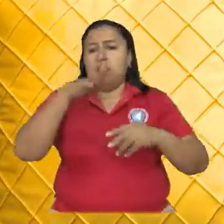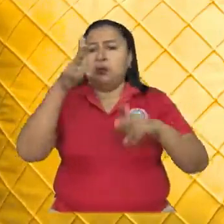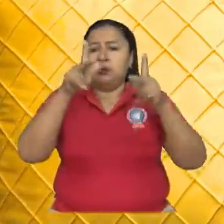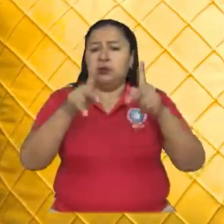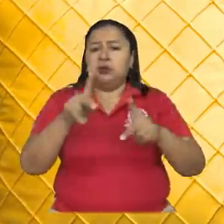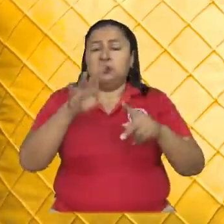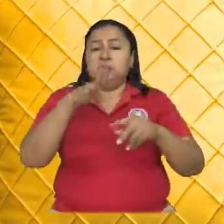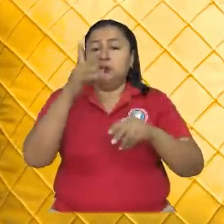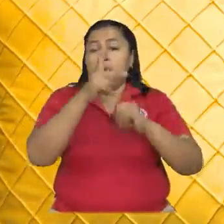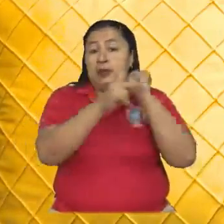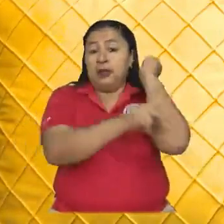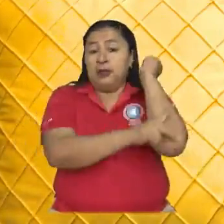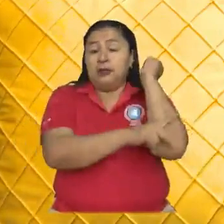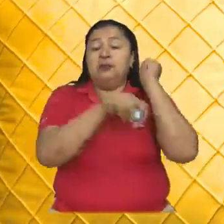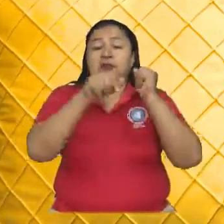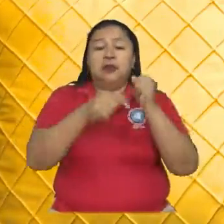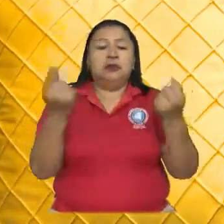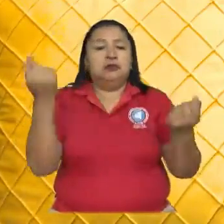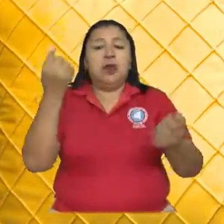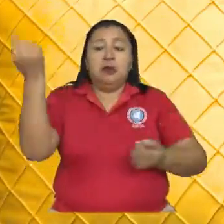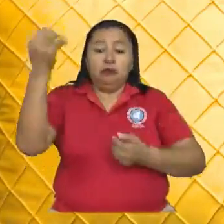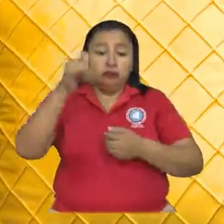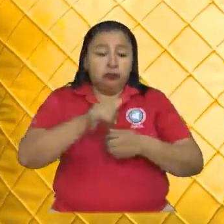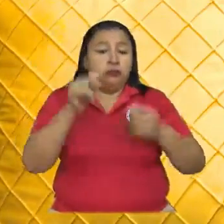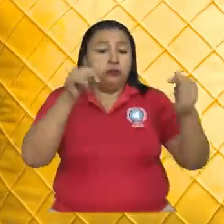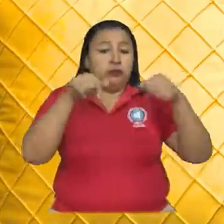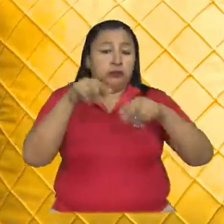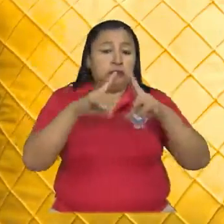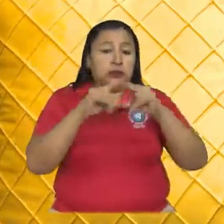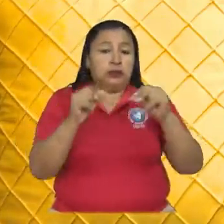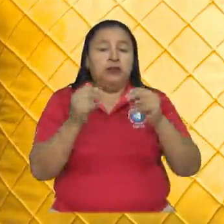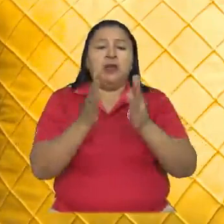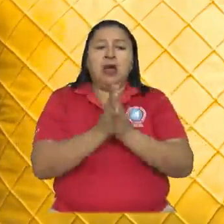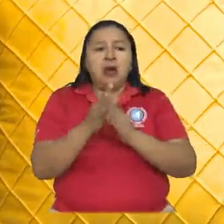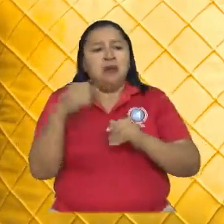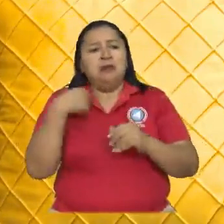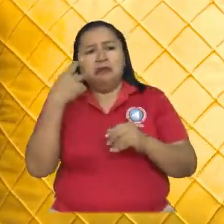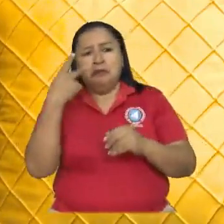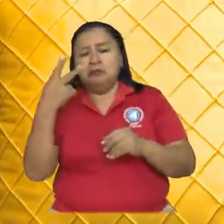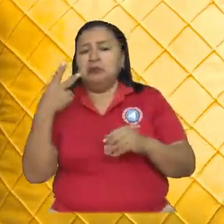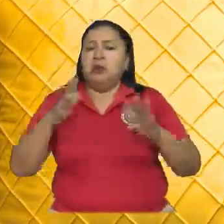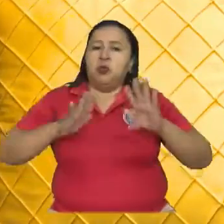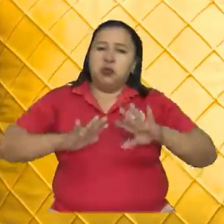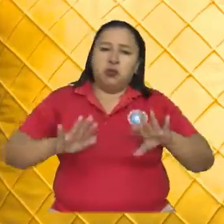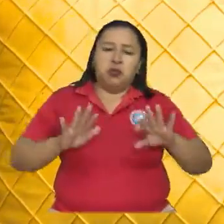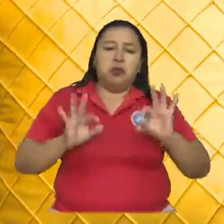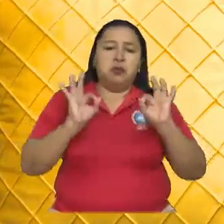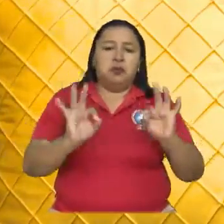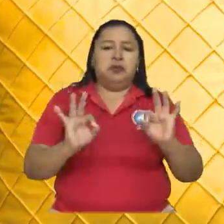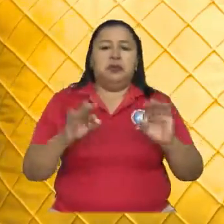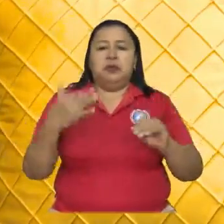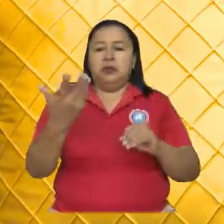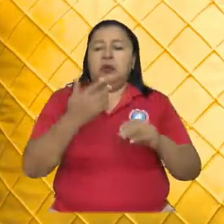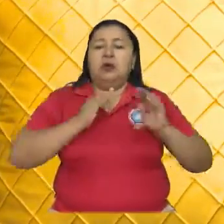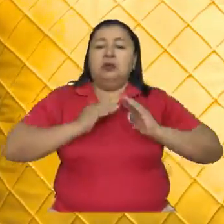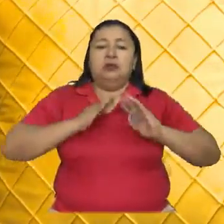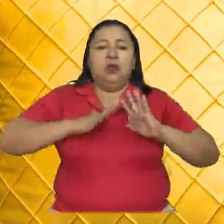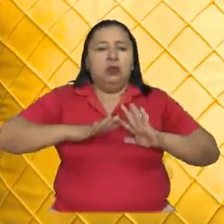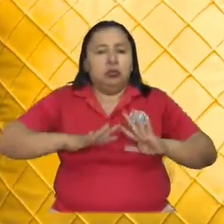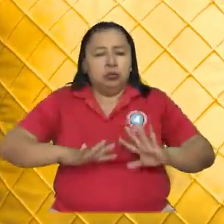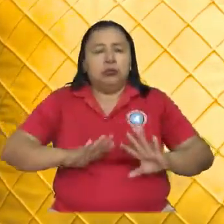nacionalidades que decidieron venir a pasar sus vacaciones en nuestro país, pues disfrutaron en tranquilidad, en seguridad, en armonía y en